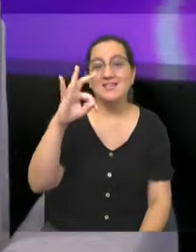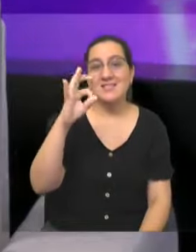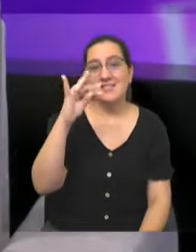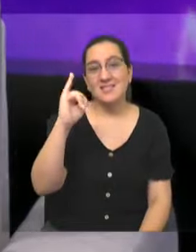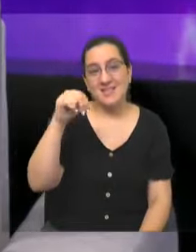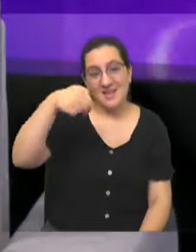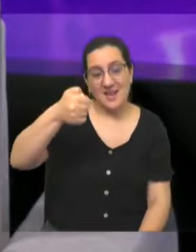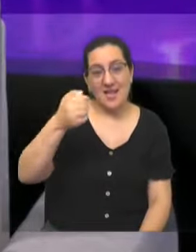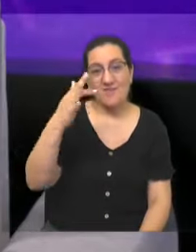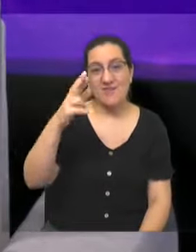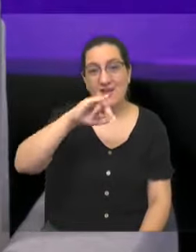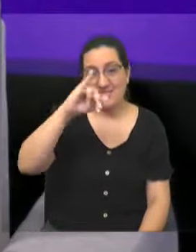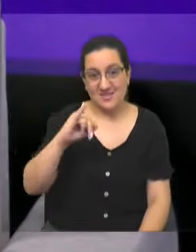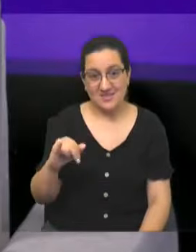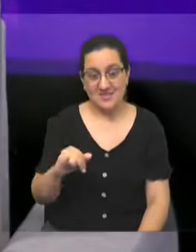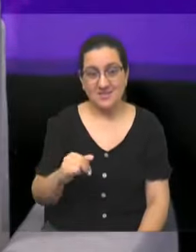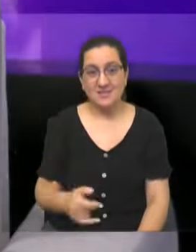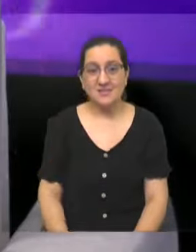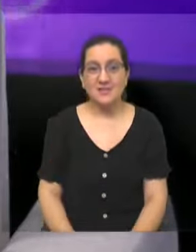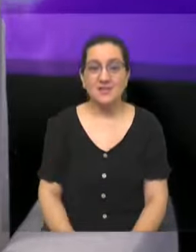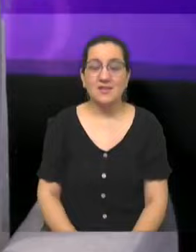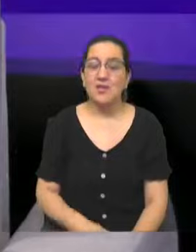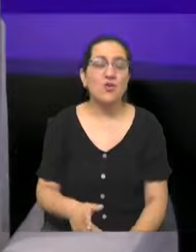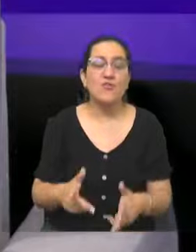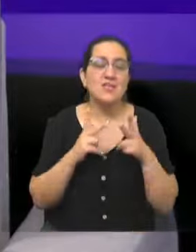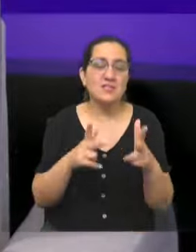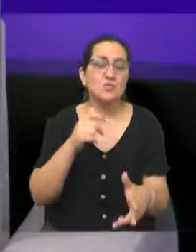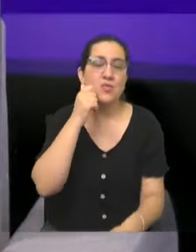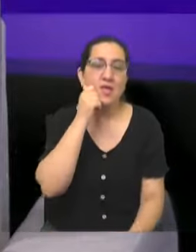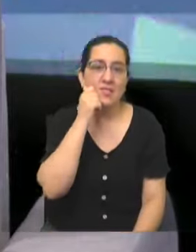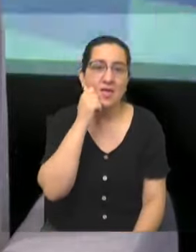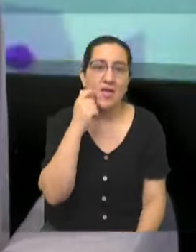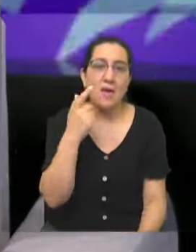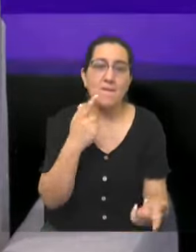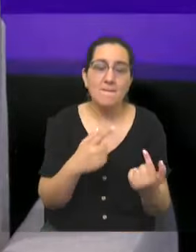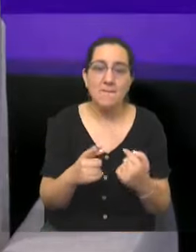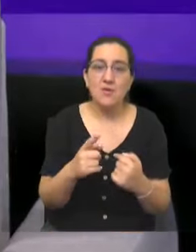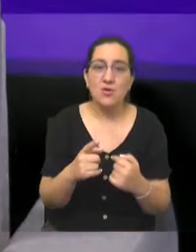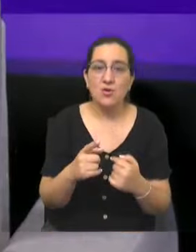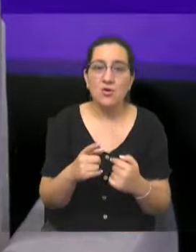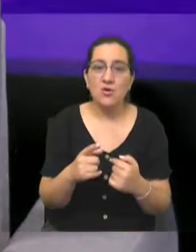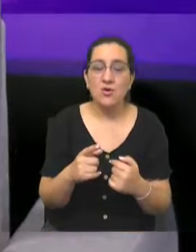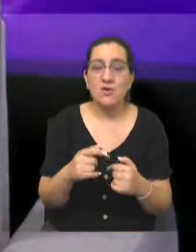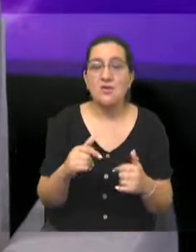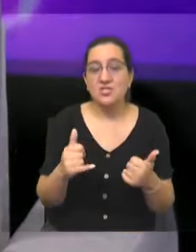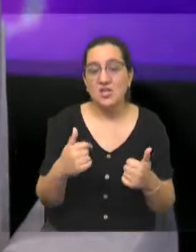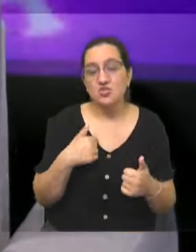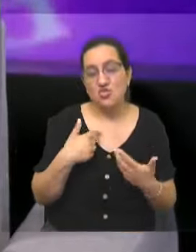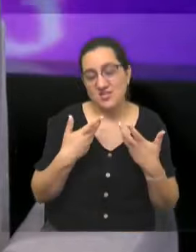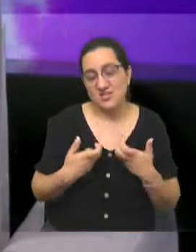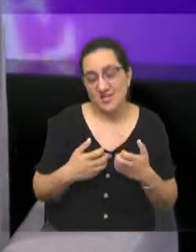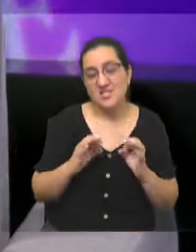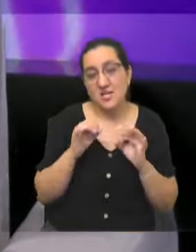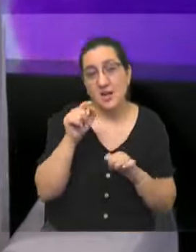Esta hermosísima mujer cantautora que no voy a decir su edad porque me parece que es muy coqueta, pero déjame decirte, Cristina, ya quisiera yo llegar